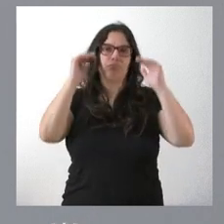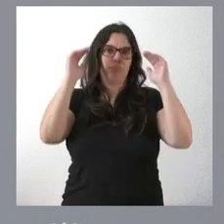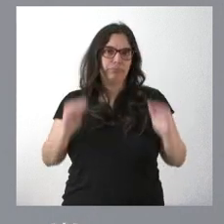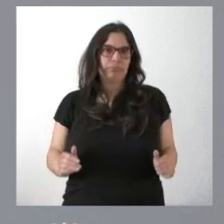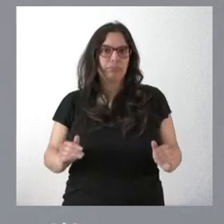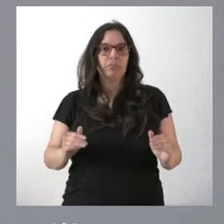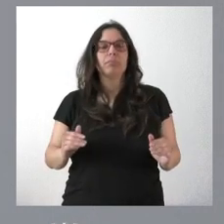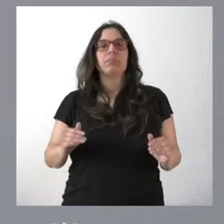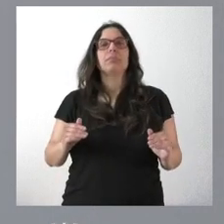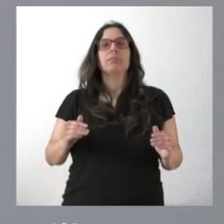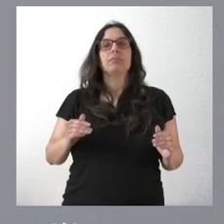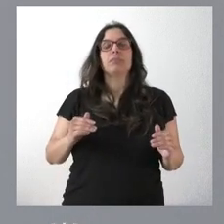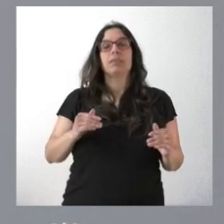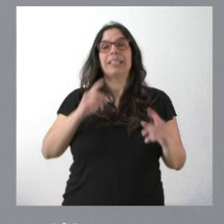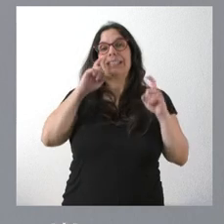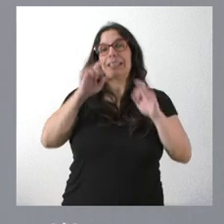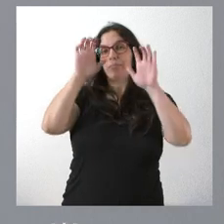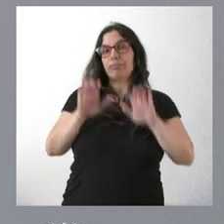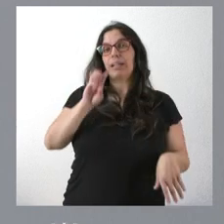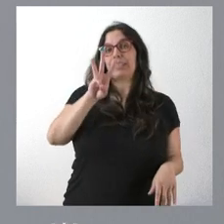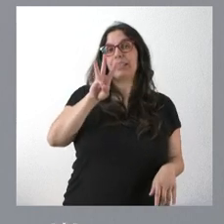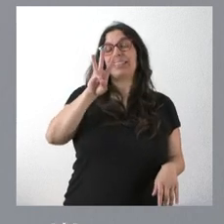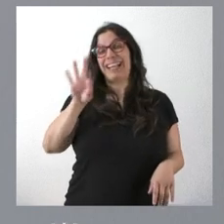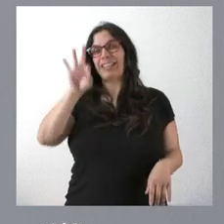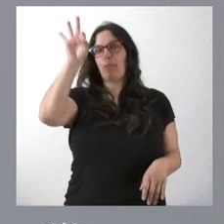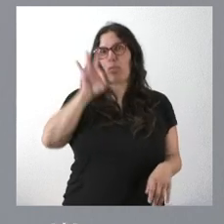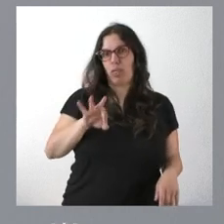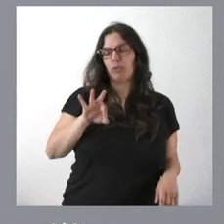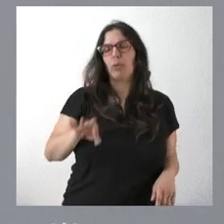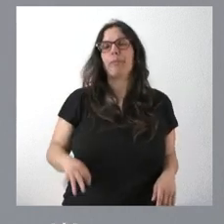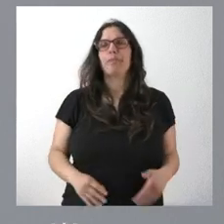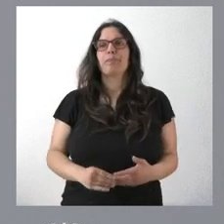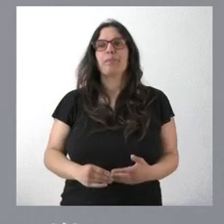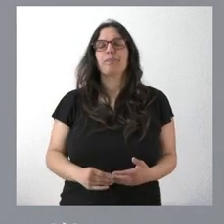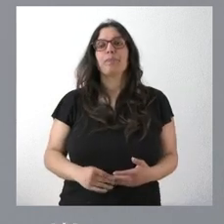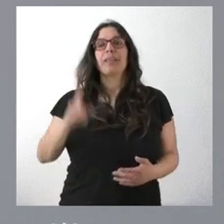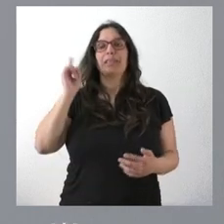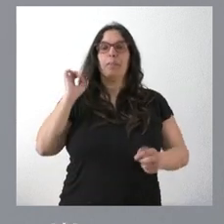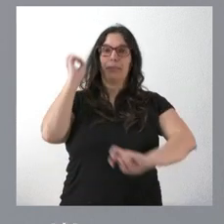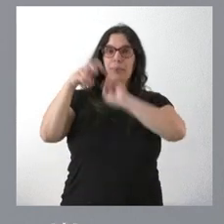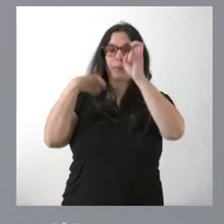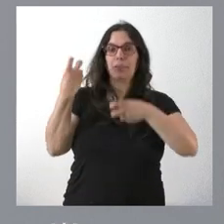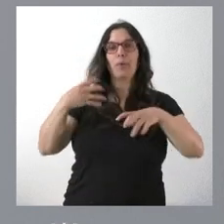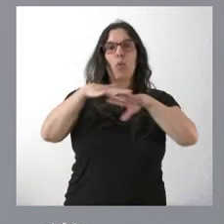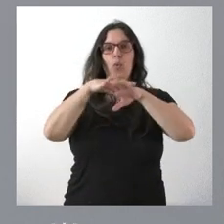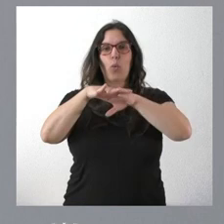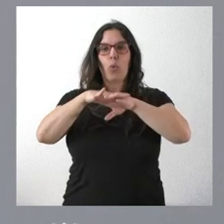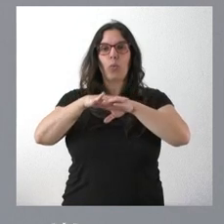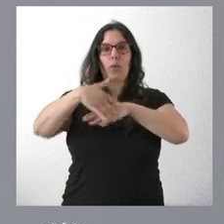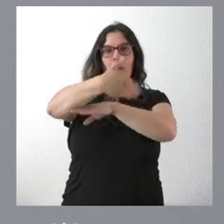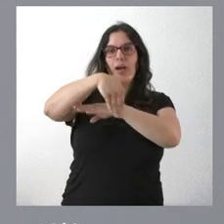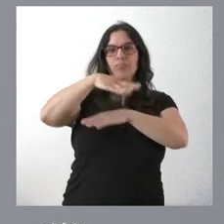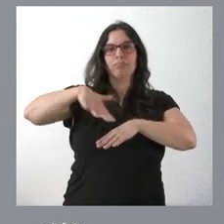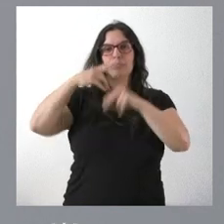de energía no renovable en al menos un 3%, 30% la reducción de energía, la regeneración urbana y la prestación de los